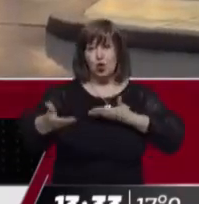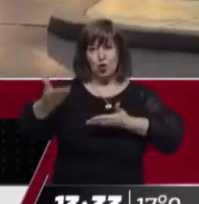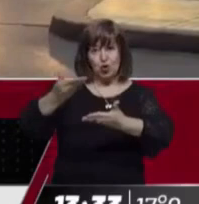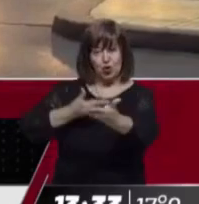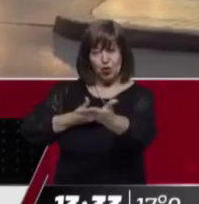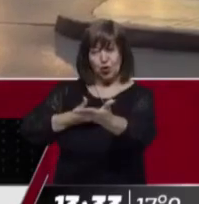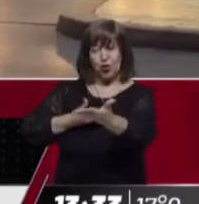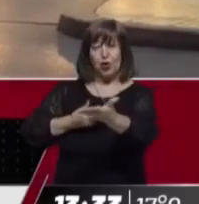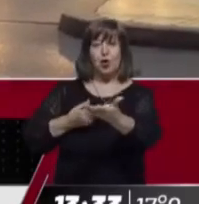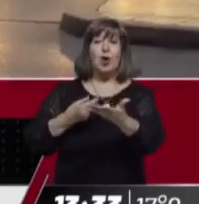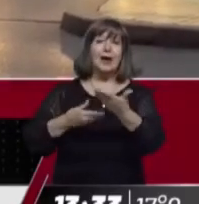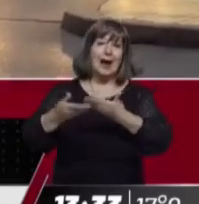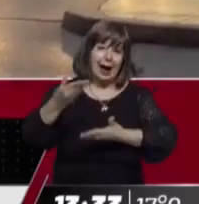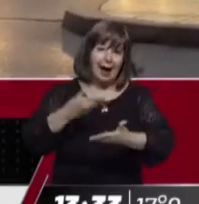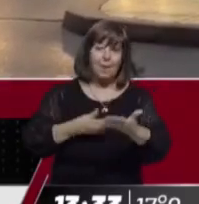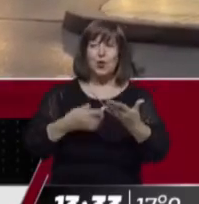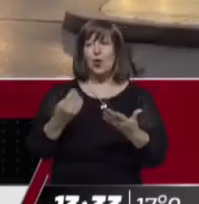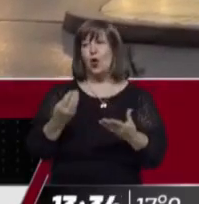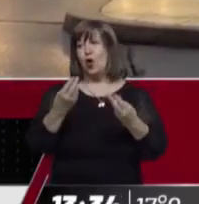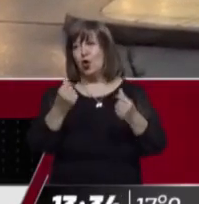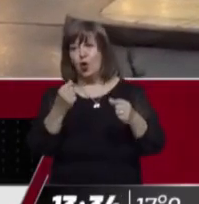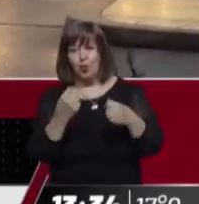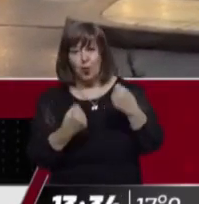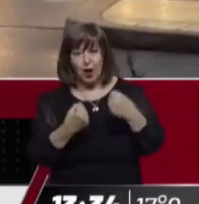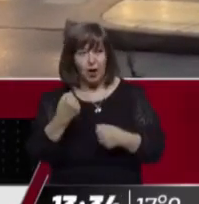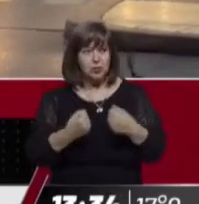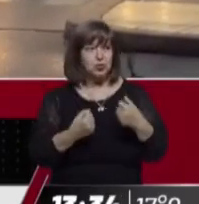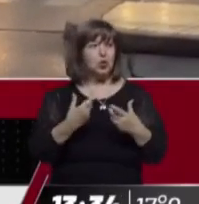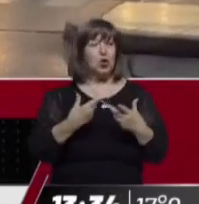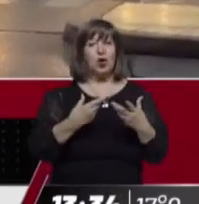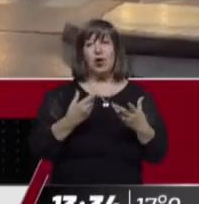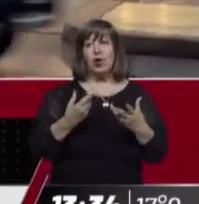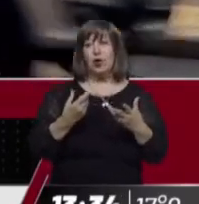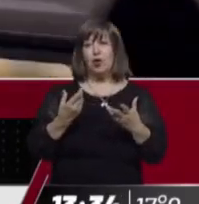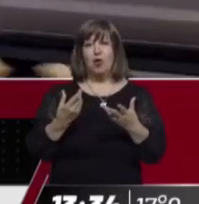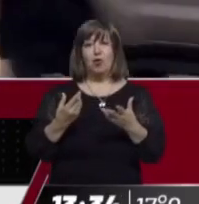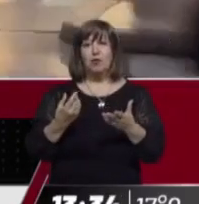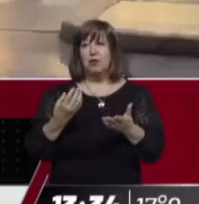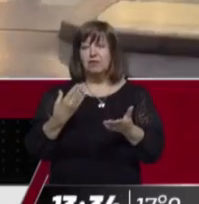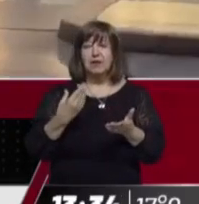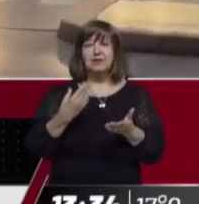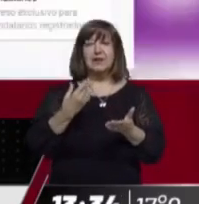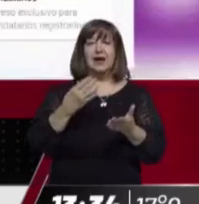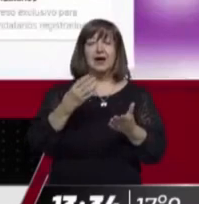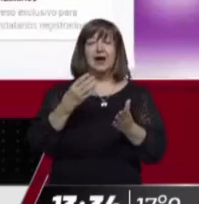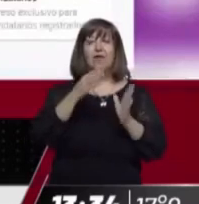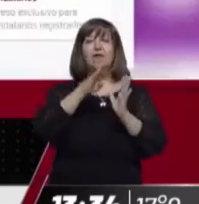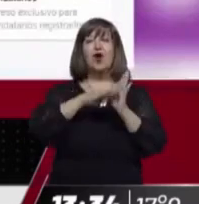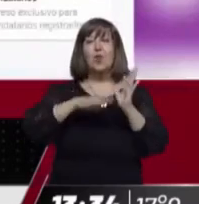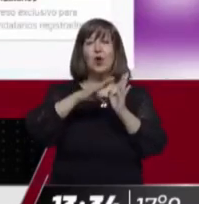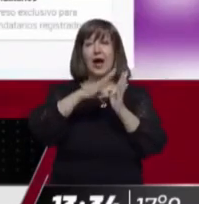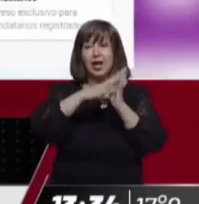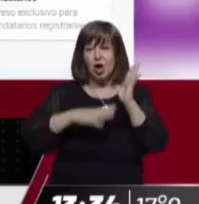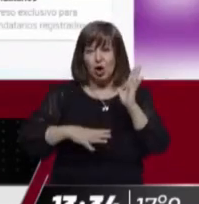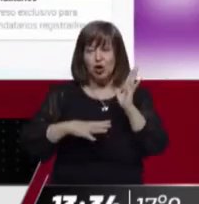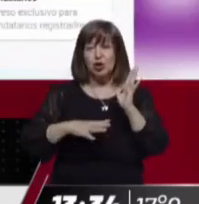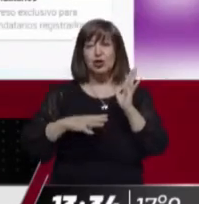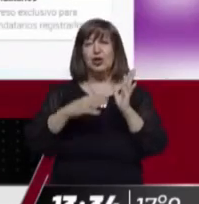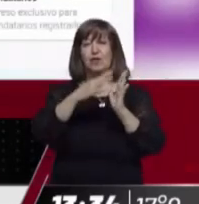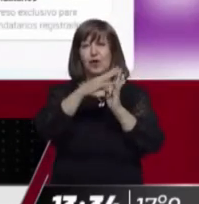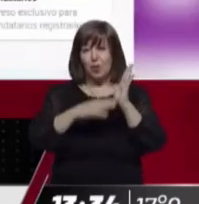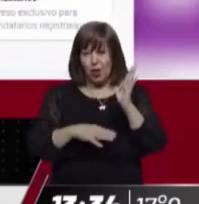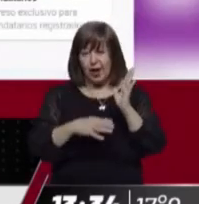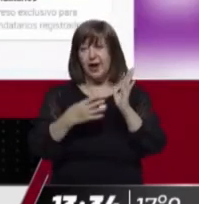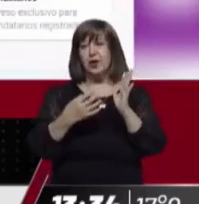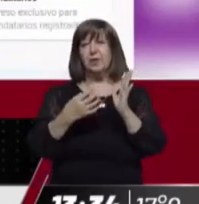podido cobrar. ¿Ustedes han hecho llegar ese reclamo a ATM o no todavía? No, el ATM está al